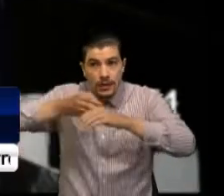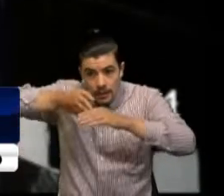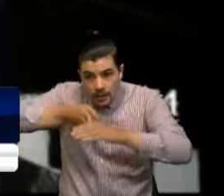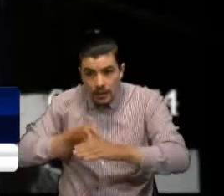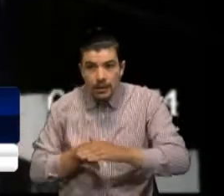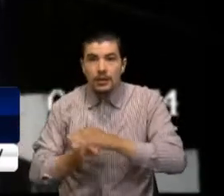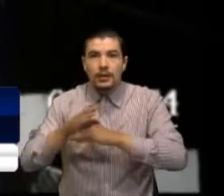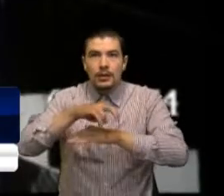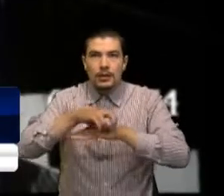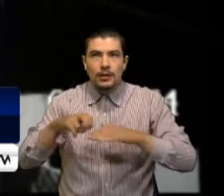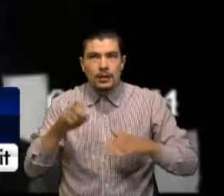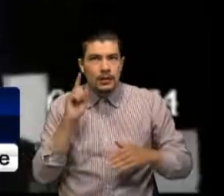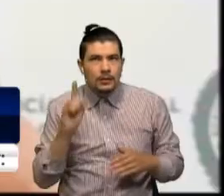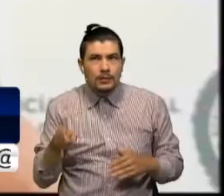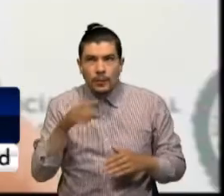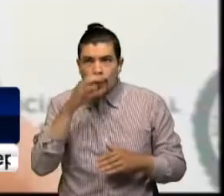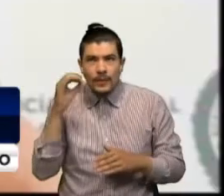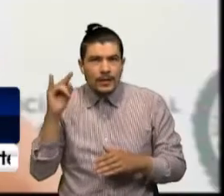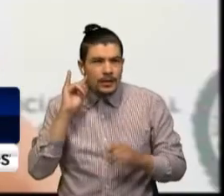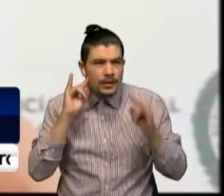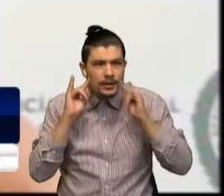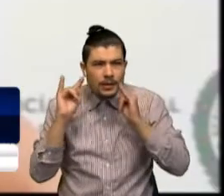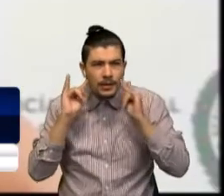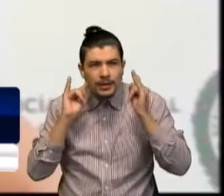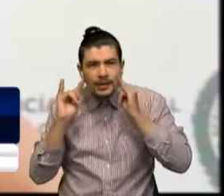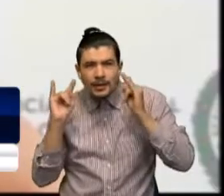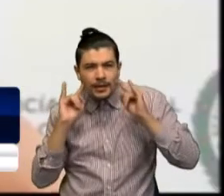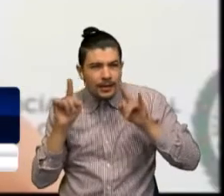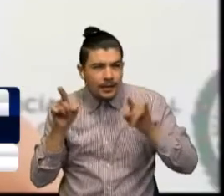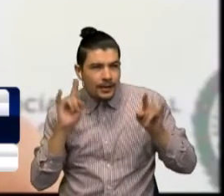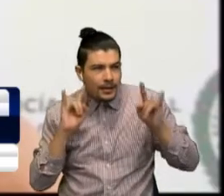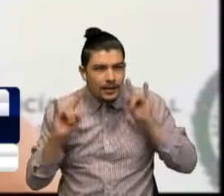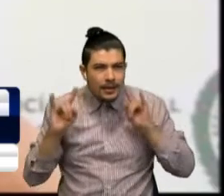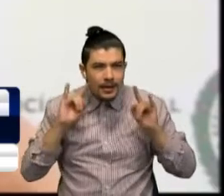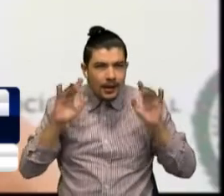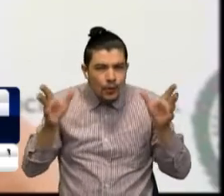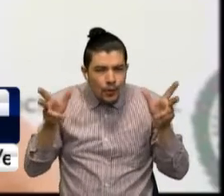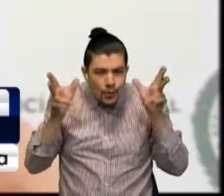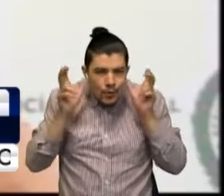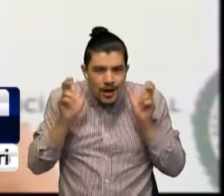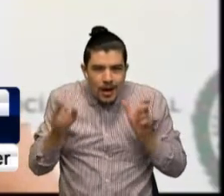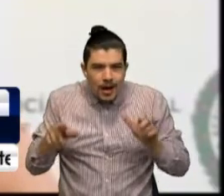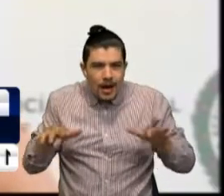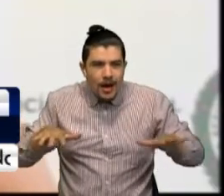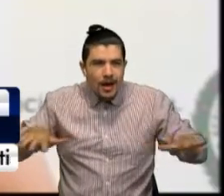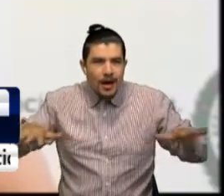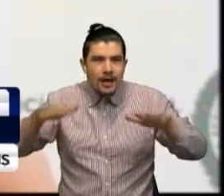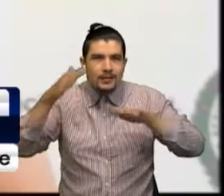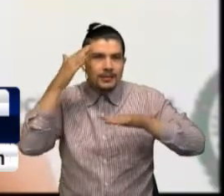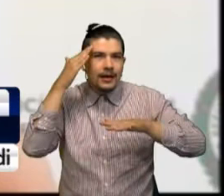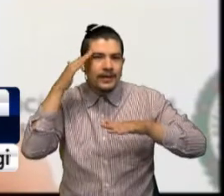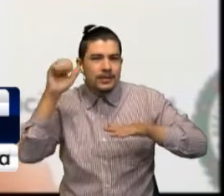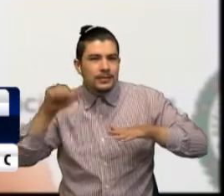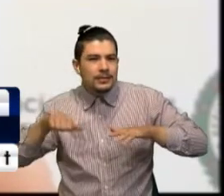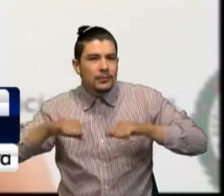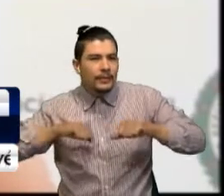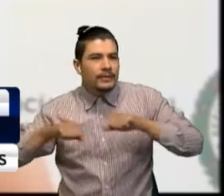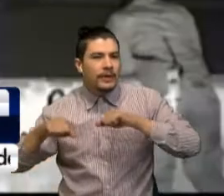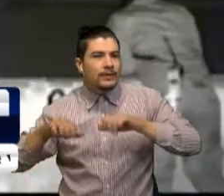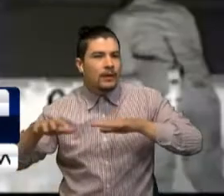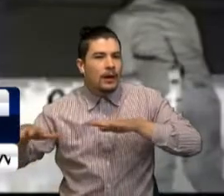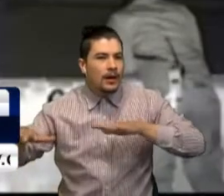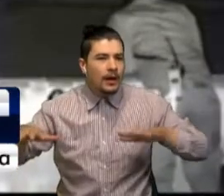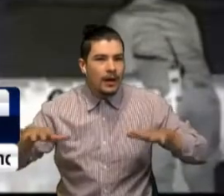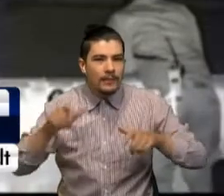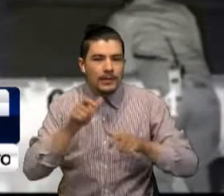hurtarlos. Ese oído que ha desarrollado, teniendo en cuenta que desde la parte alta percibe si hay movimiento o